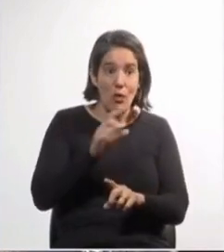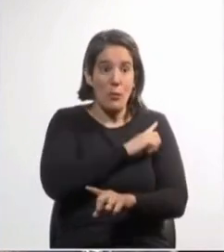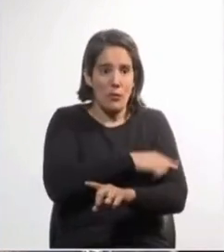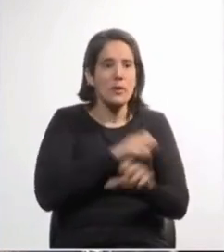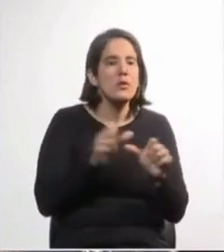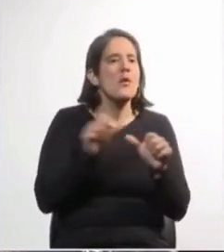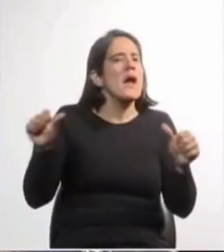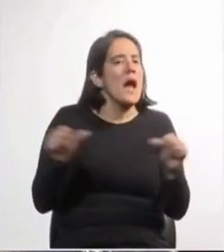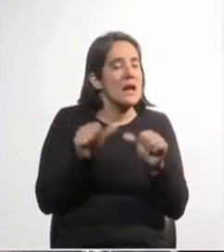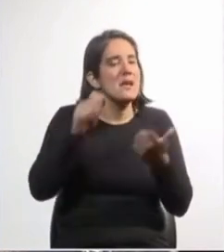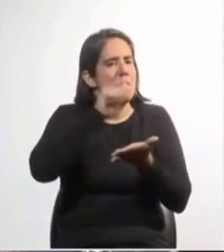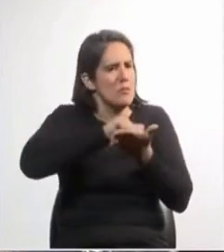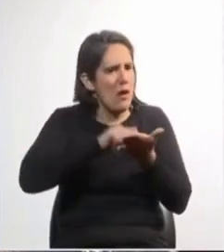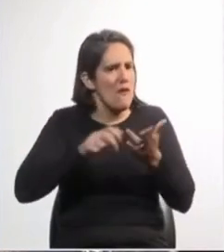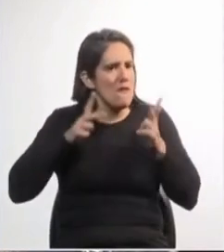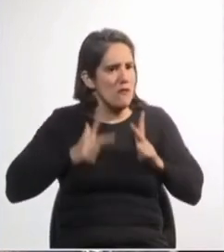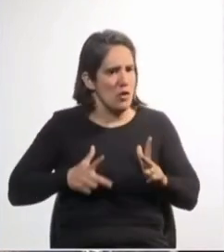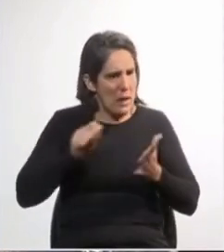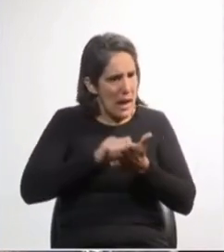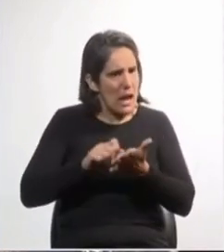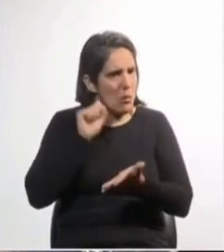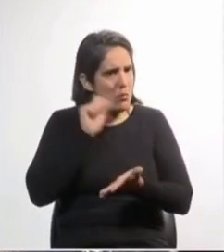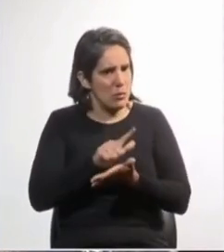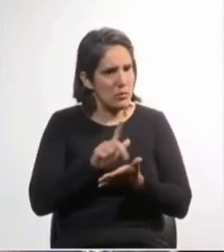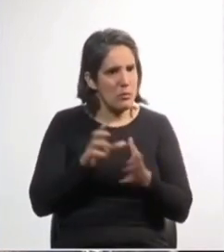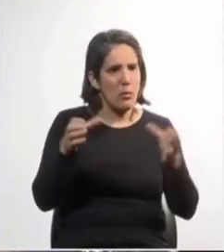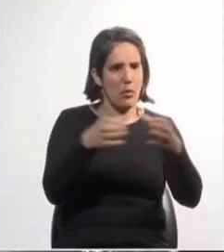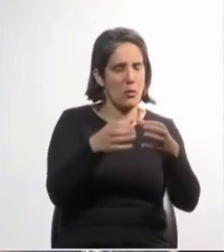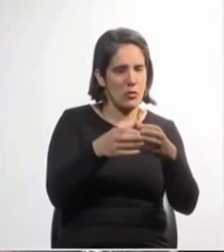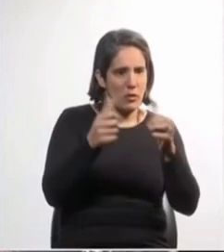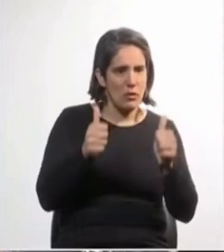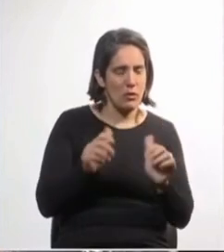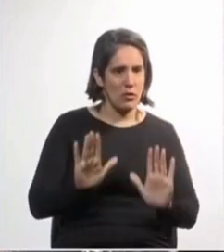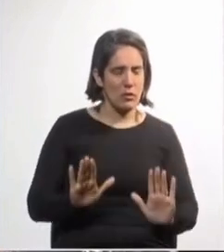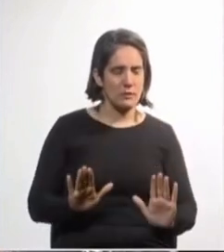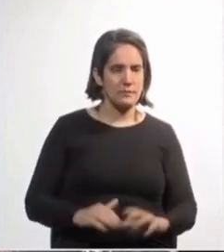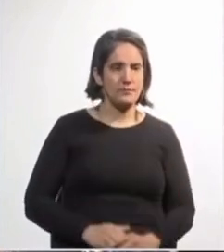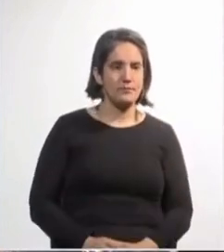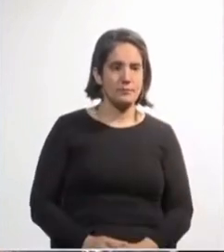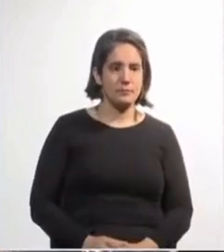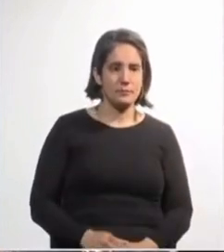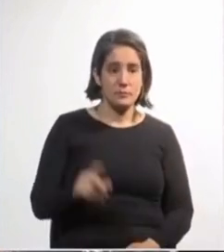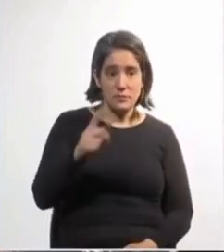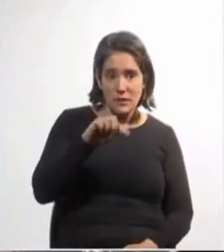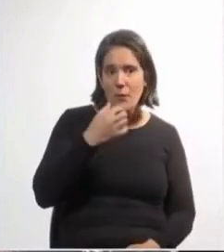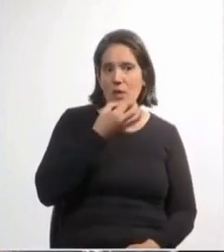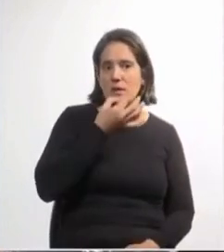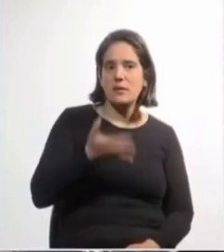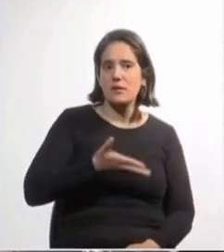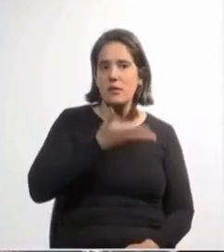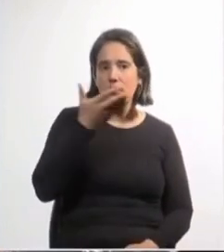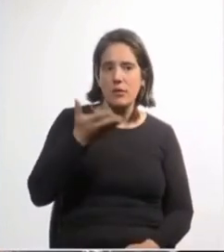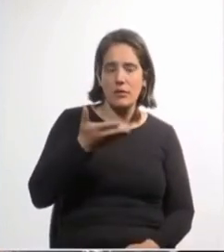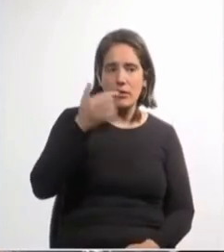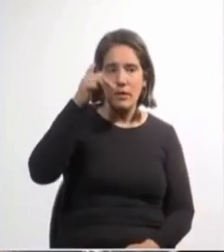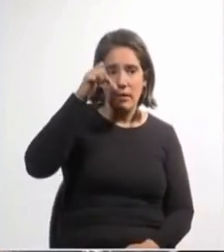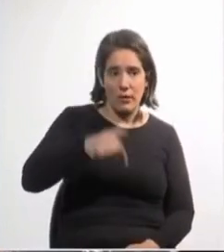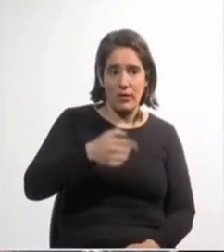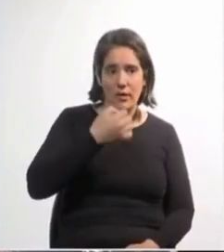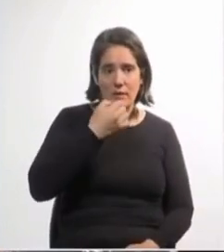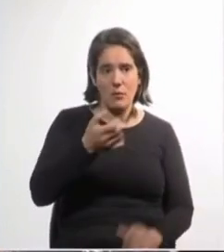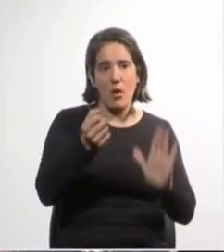tratamos correspondientemente en la comisión referida. Estamos hablando de lo que ahora son